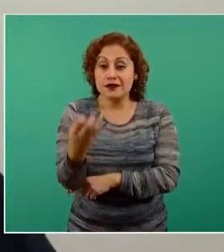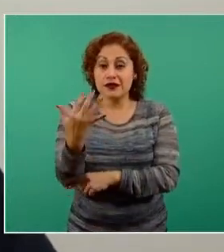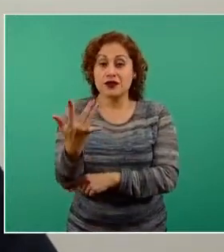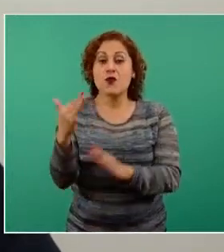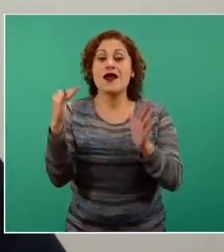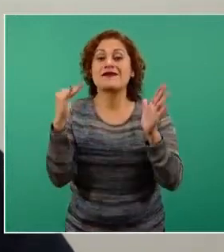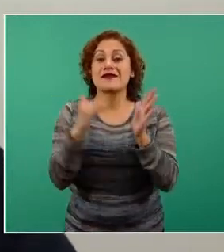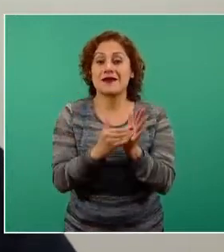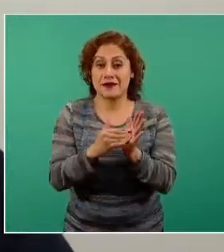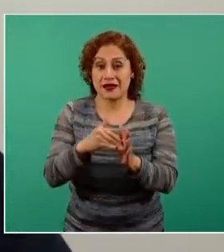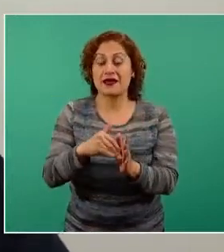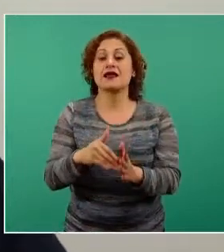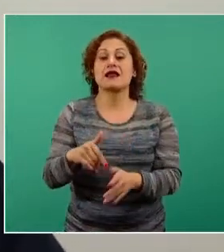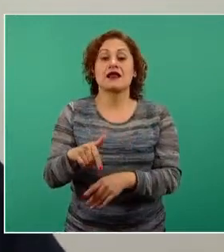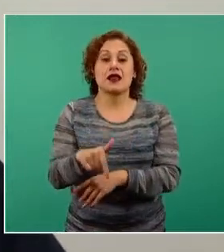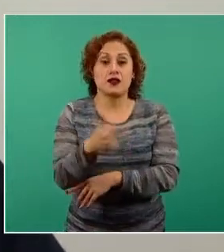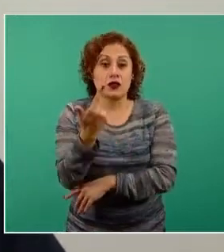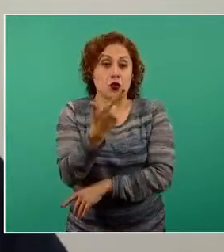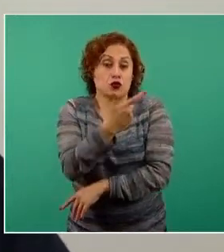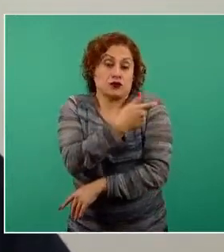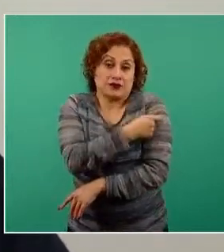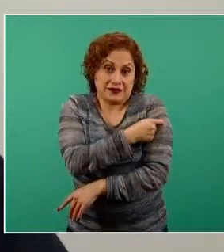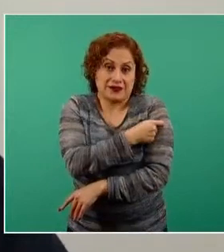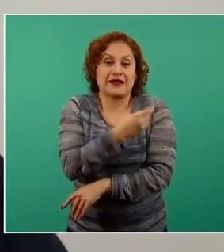350.000 dosis aplicadas,